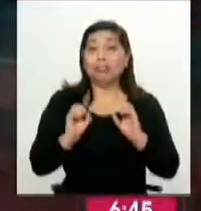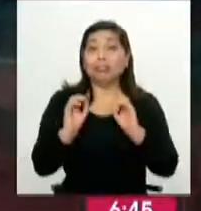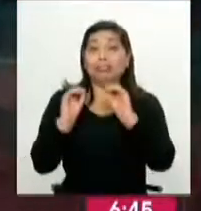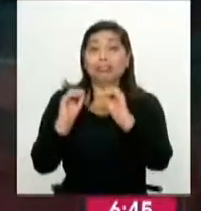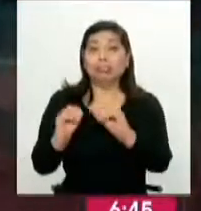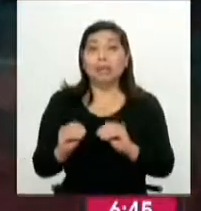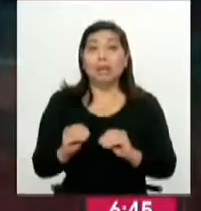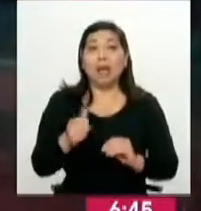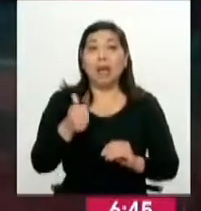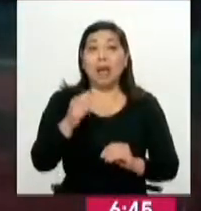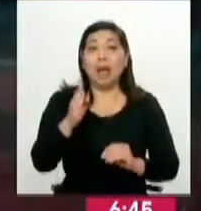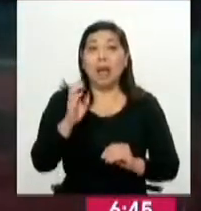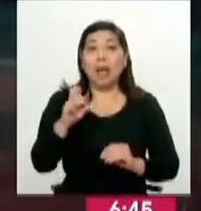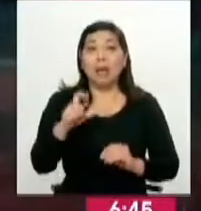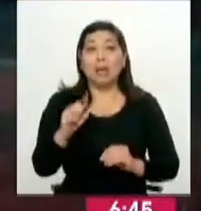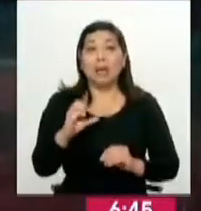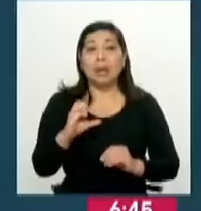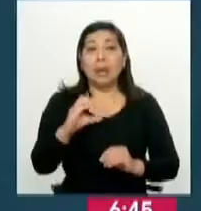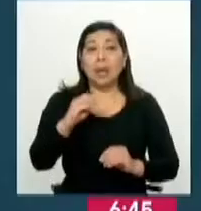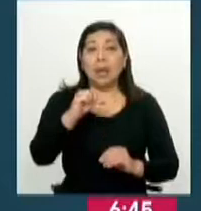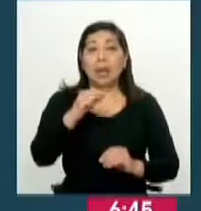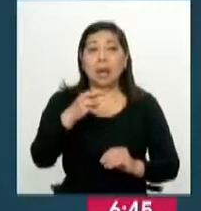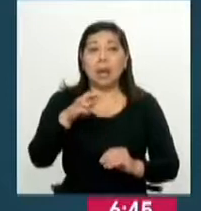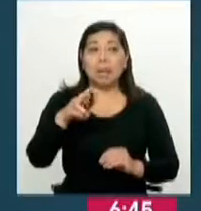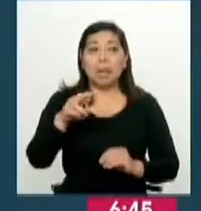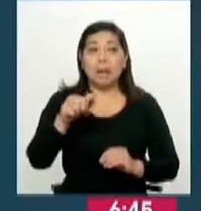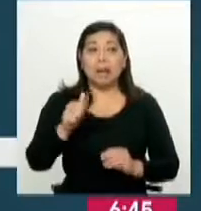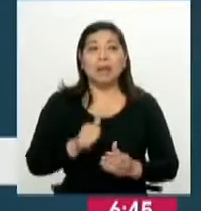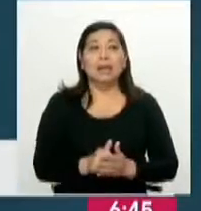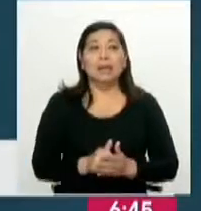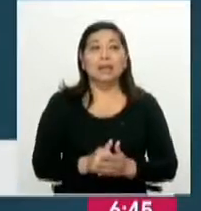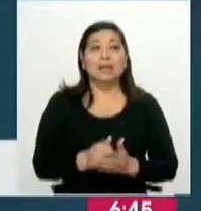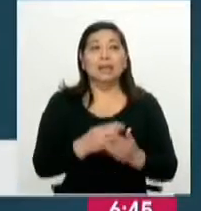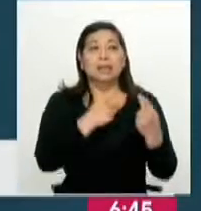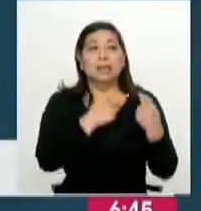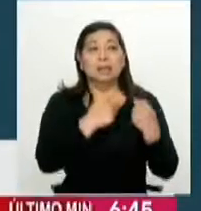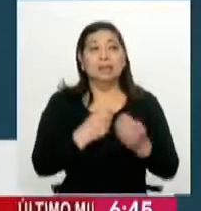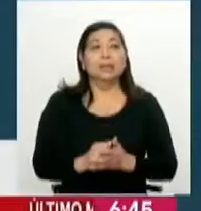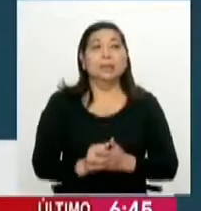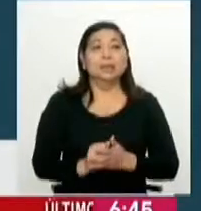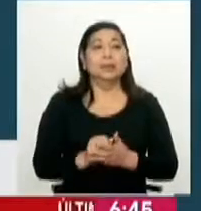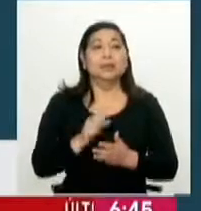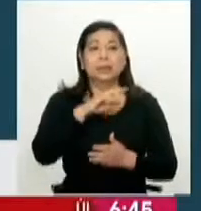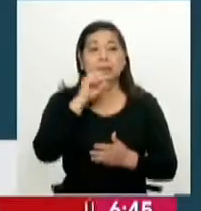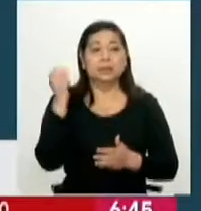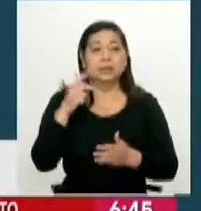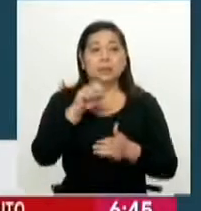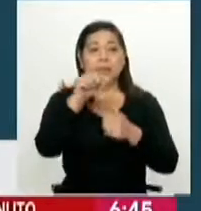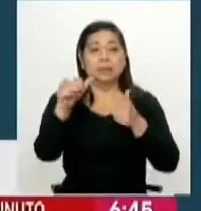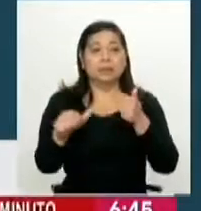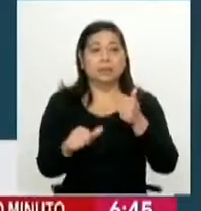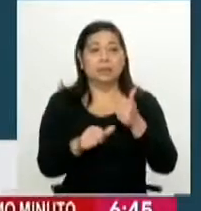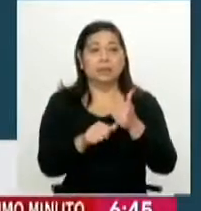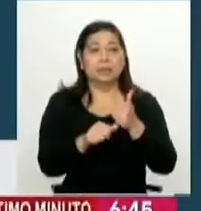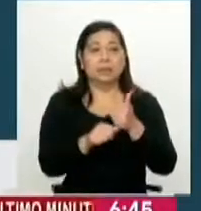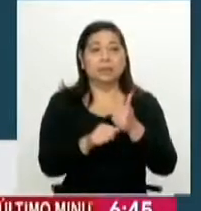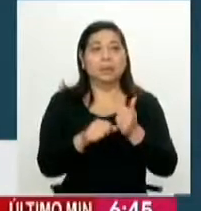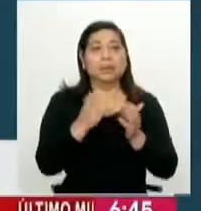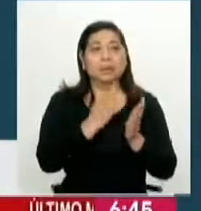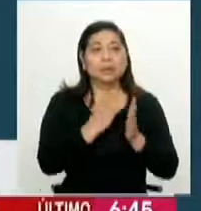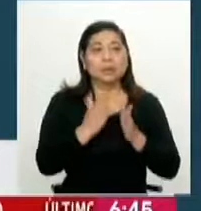a Abel César Gamarra Malpartida en el cargo público de confianza de viceministro de